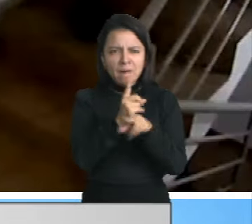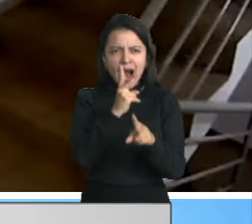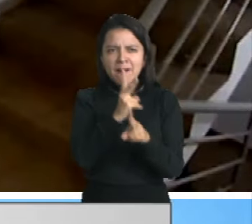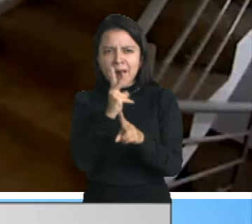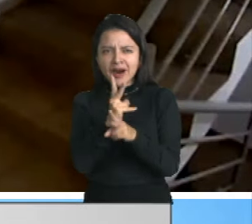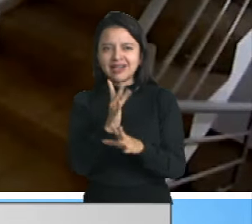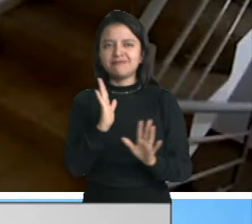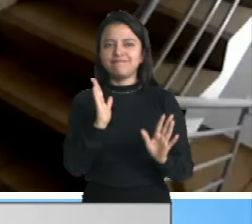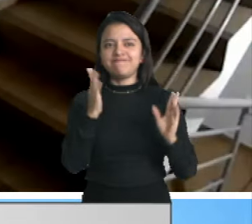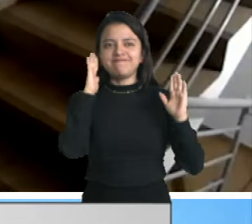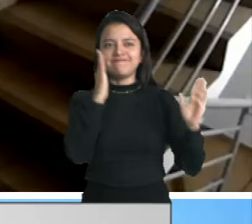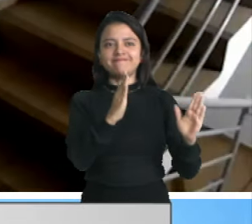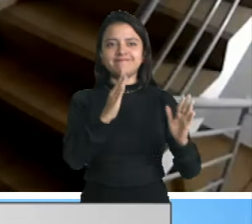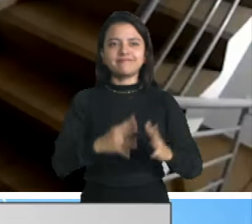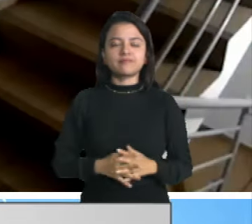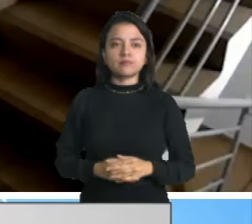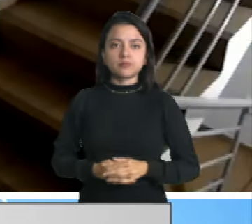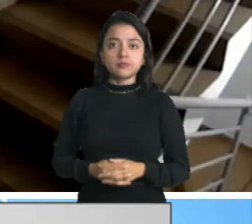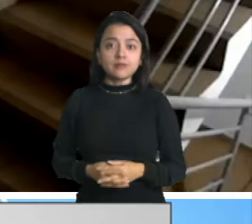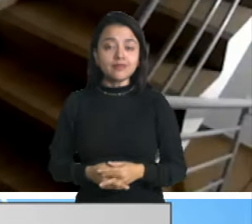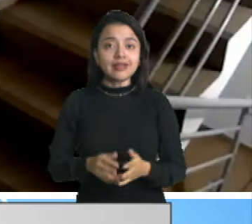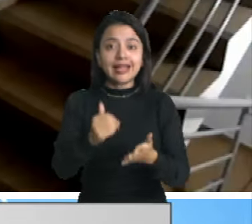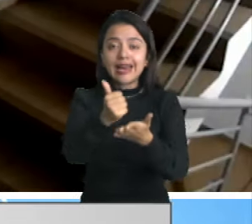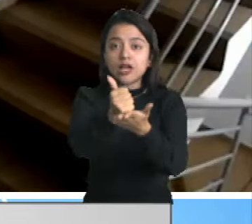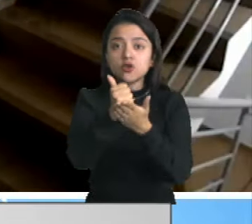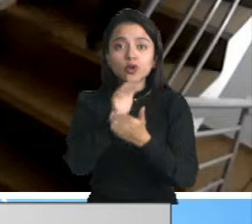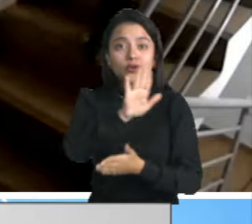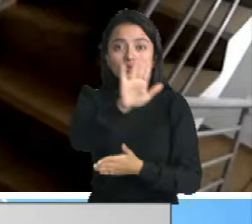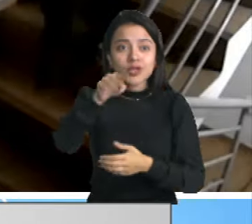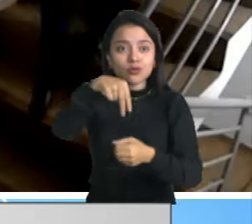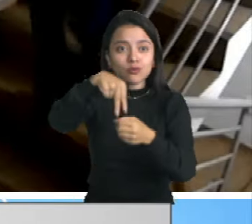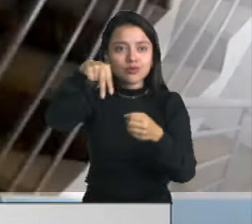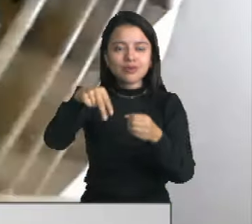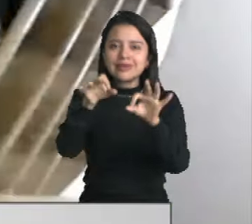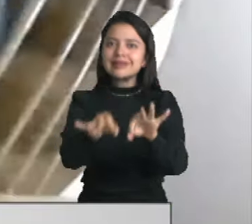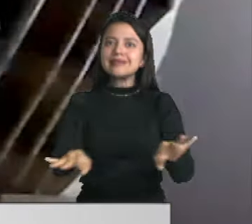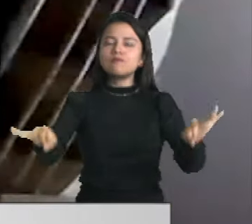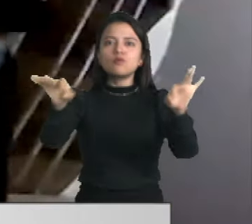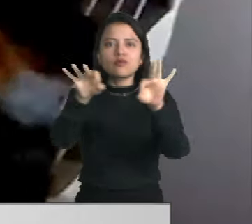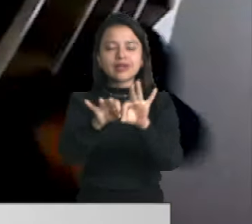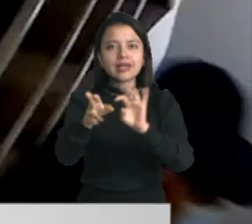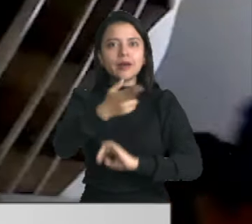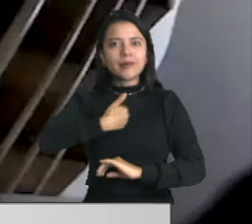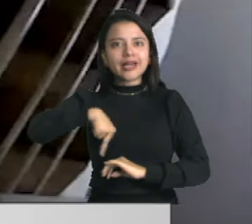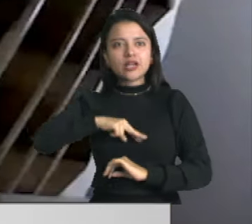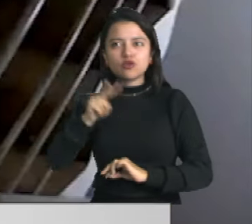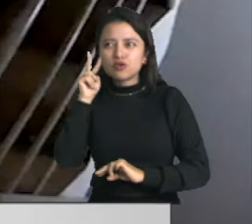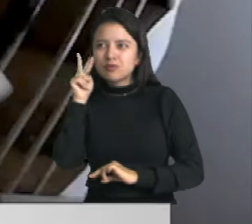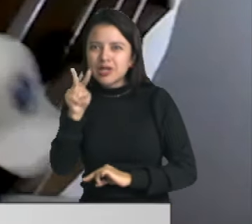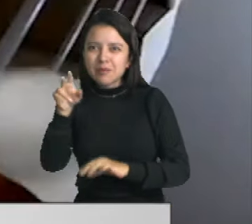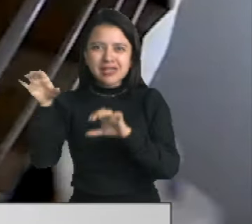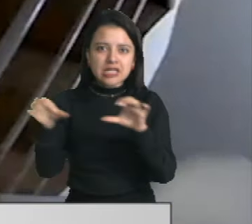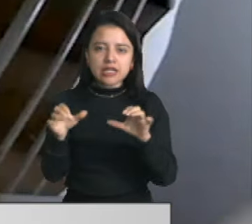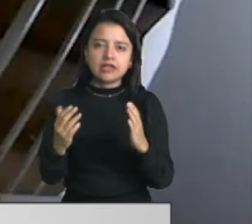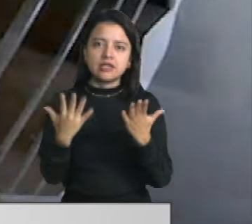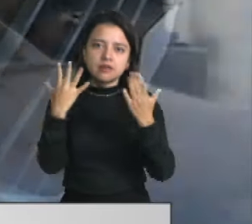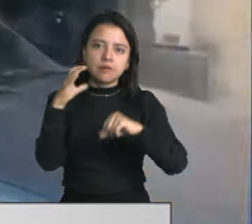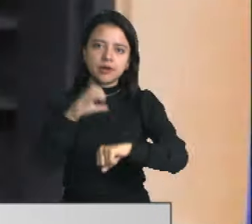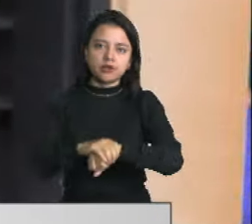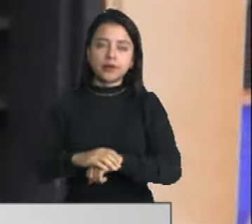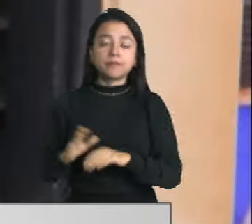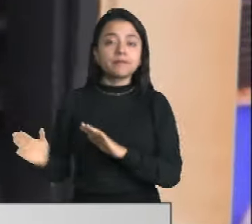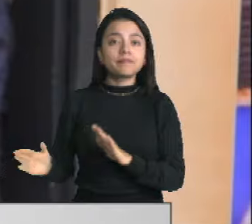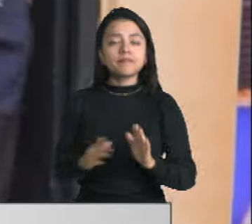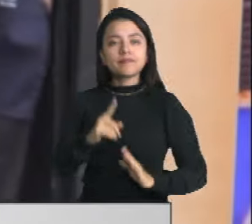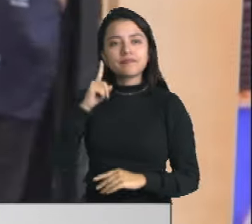manera oportuna. La colaboración de los ciudadanos es muy importante para seguir esta senda de reducción de este delito. Cambiamos rápidamente de tema porque